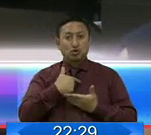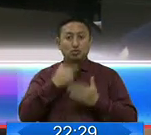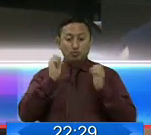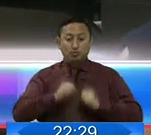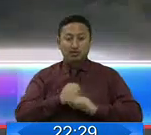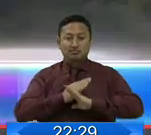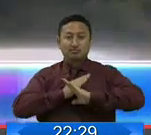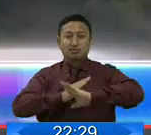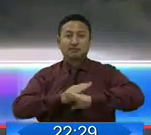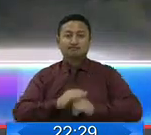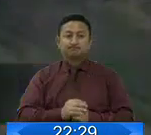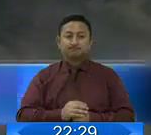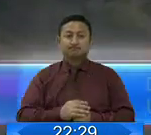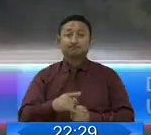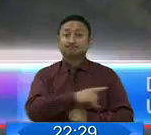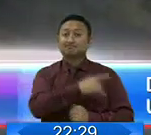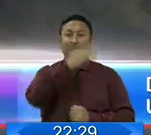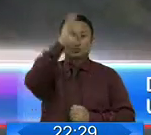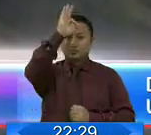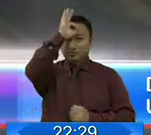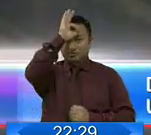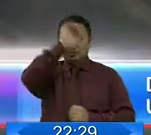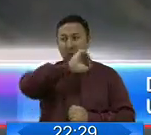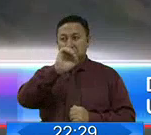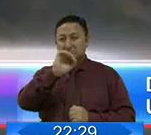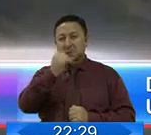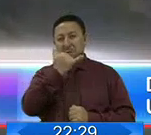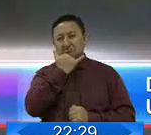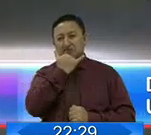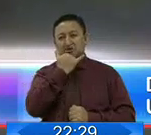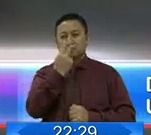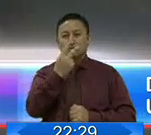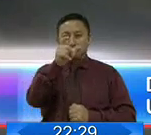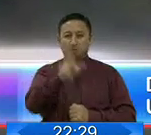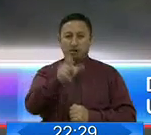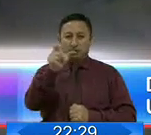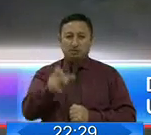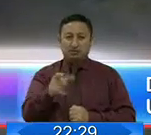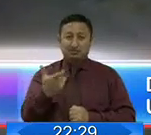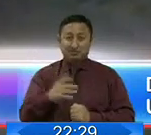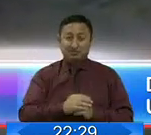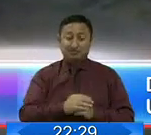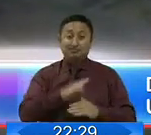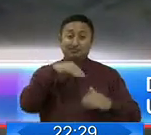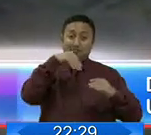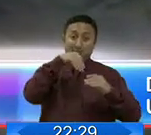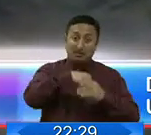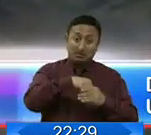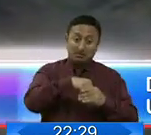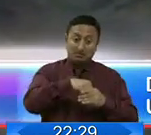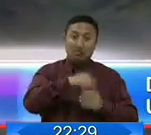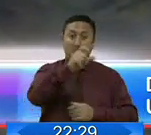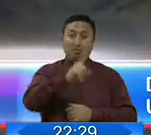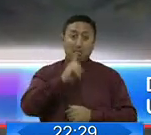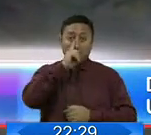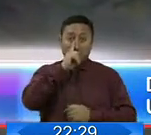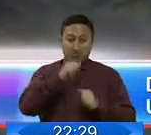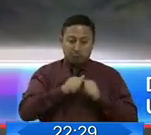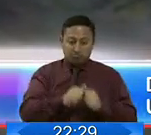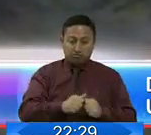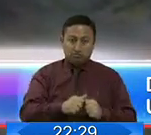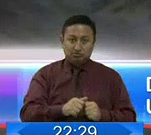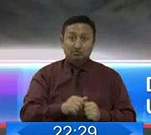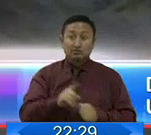defendernos lo que no sabían o quizás calcularon mal los dos extranjeros es que en el interior aún permanecían los trabajadores e incluso